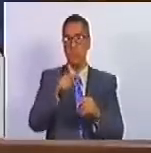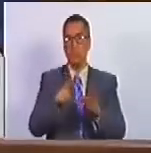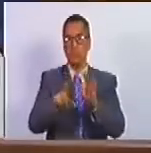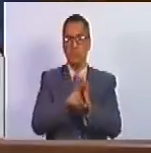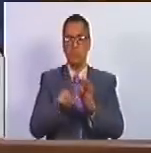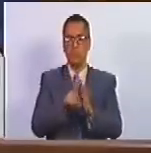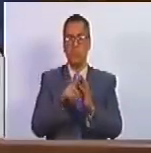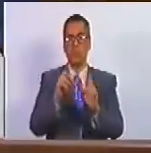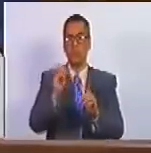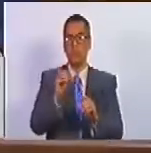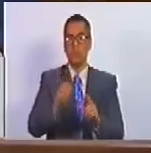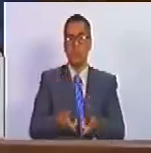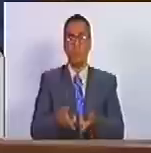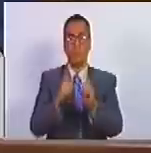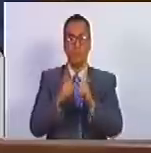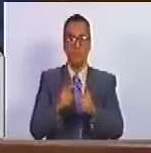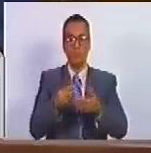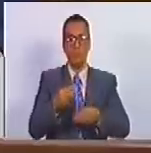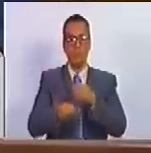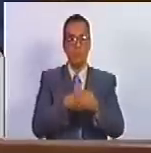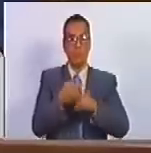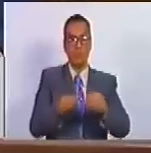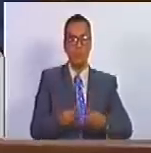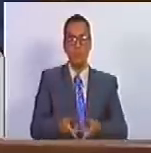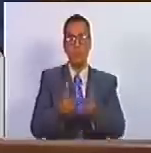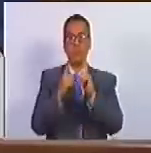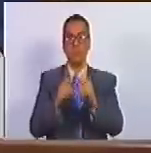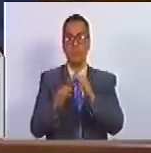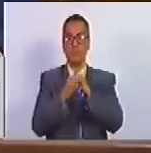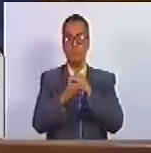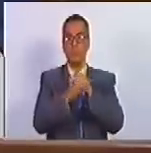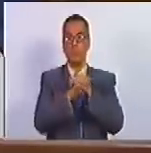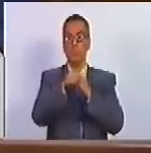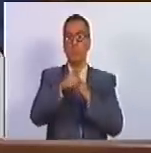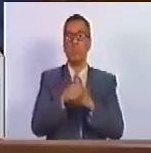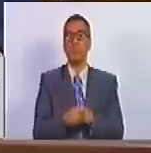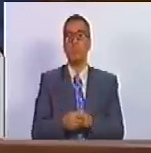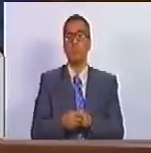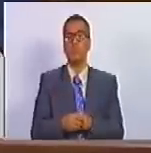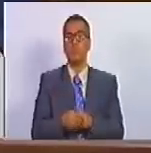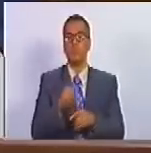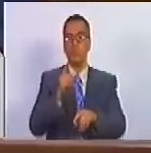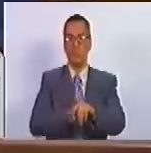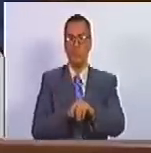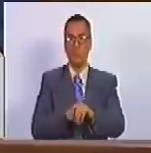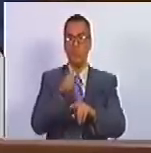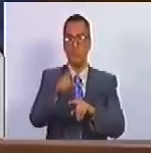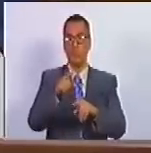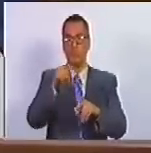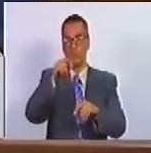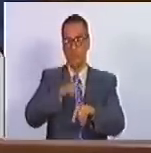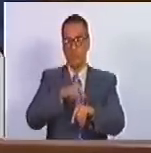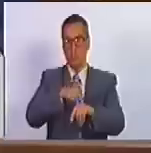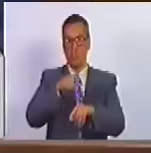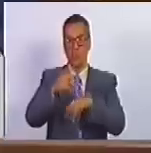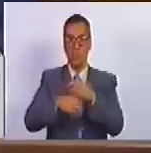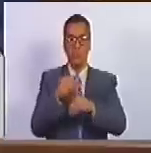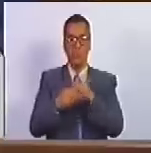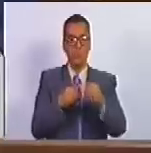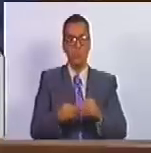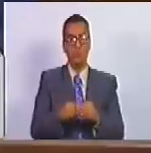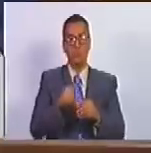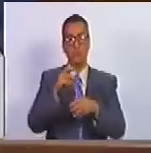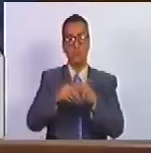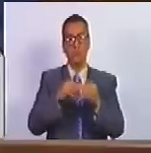o autorización otorgada por la autoridad municipal durante el tiempo de su vigencia, de conformidad con